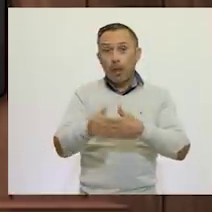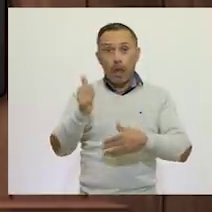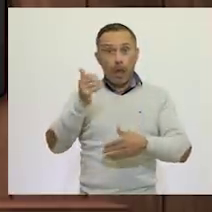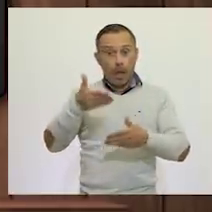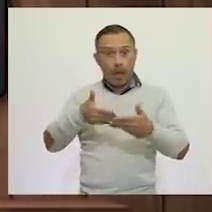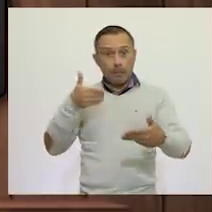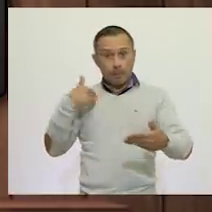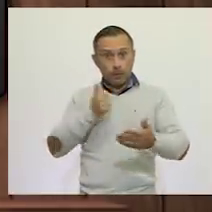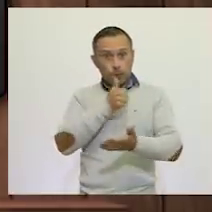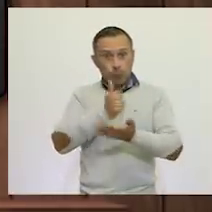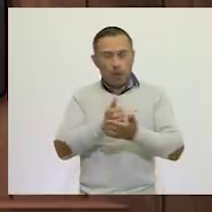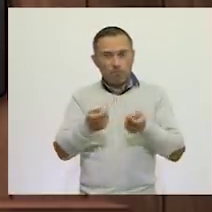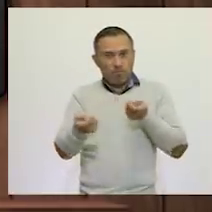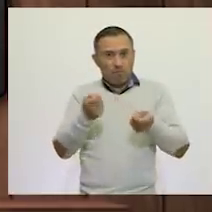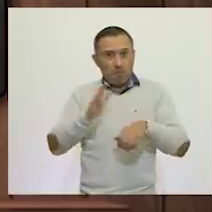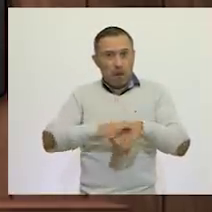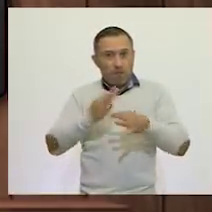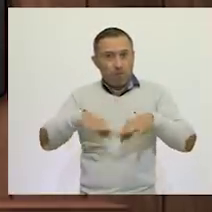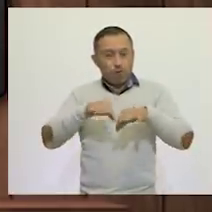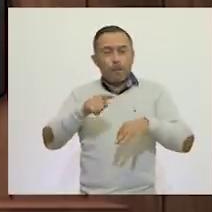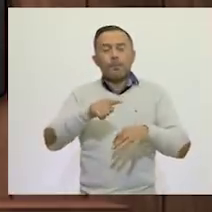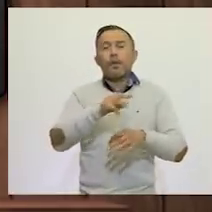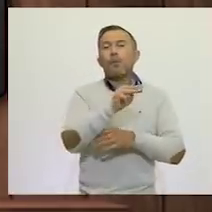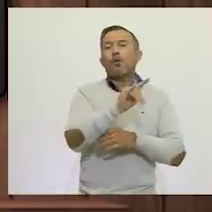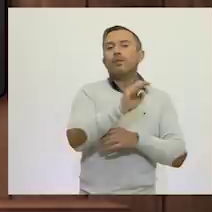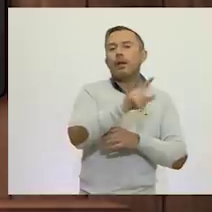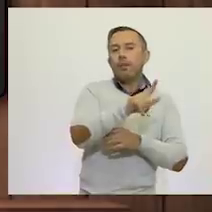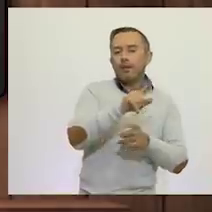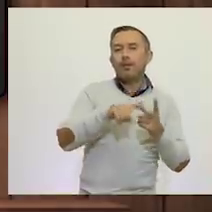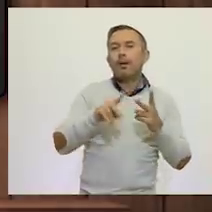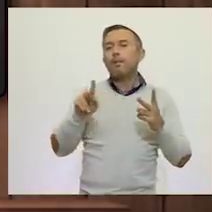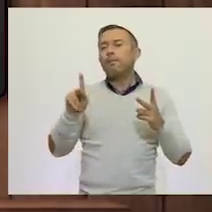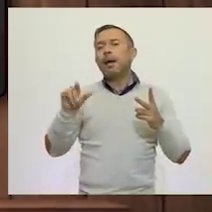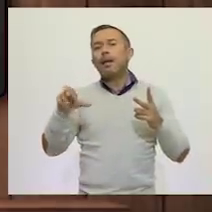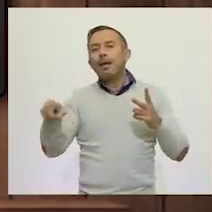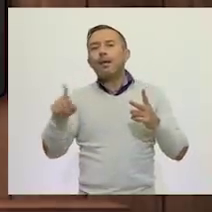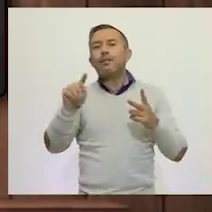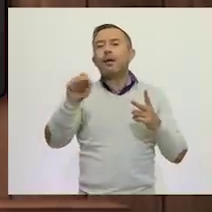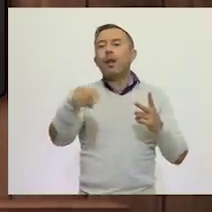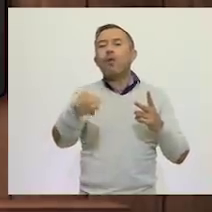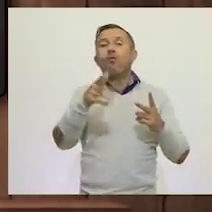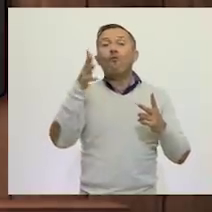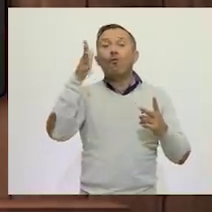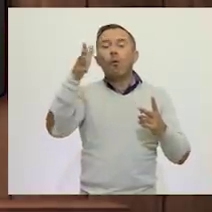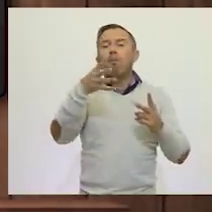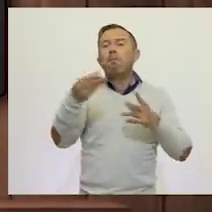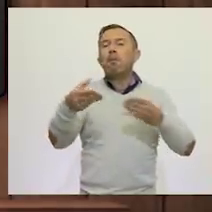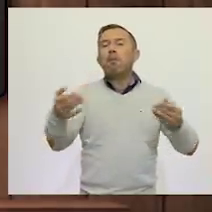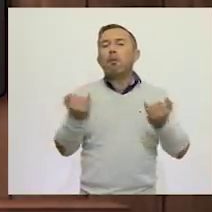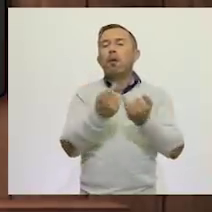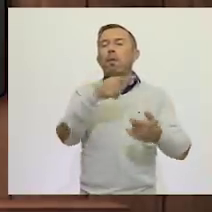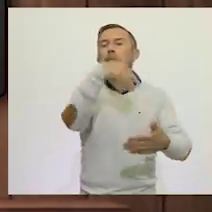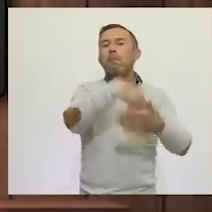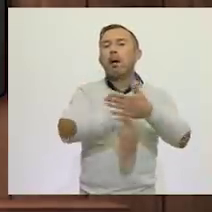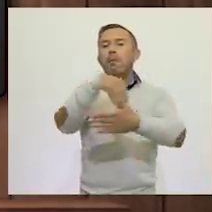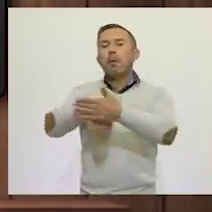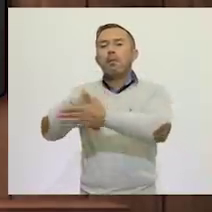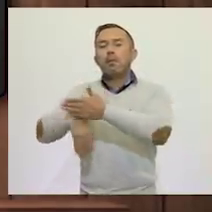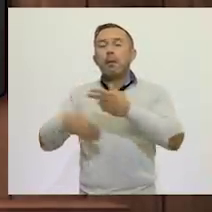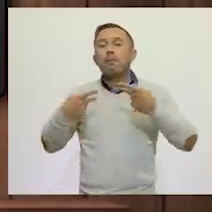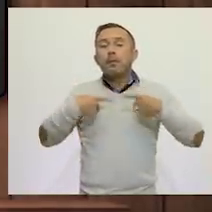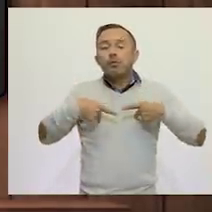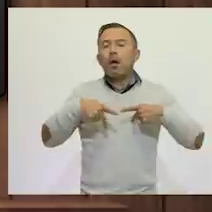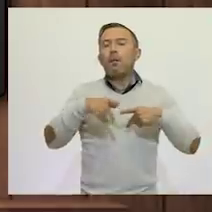importante, Monte Albán, Palenque y Tikal seguirían su mismo destino. La mayoría de los pobladores migraron y otras